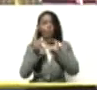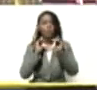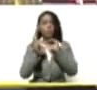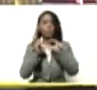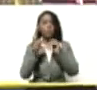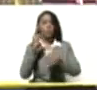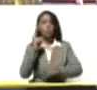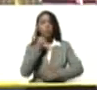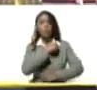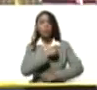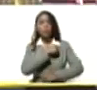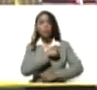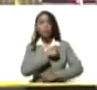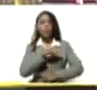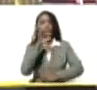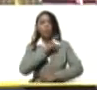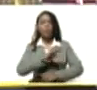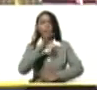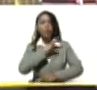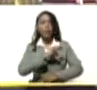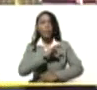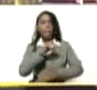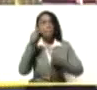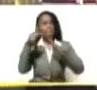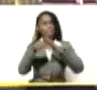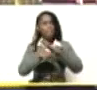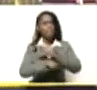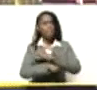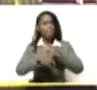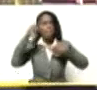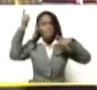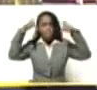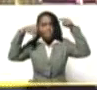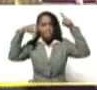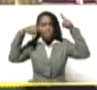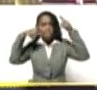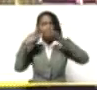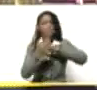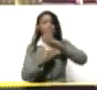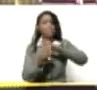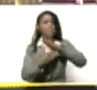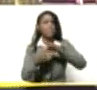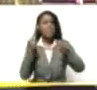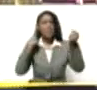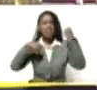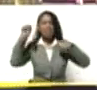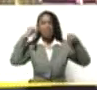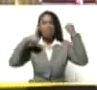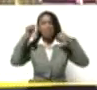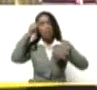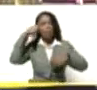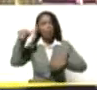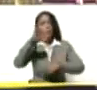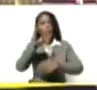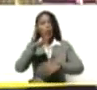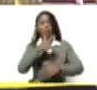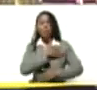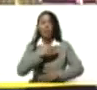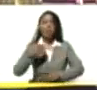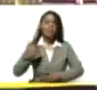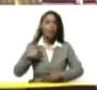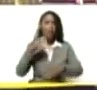moral. Un socialismo profundamente chavista, basado en la rebeldía de un pueblo y en el deseo